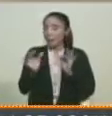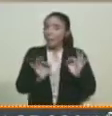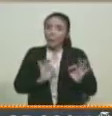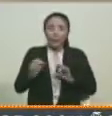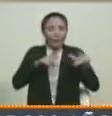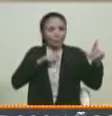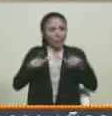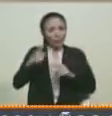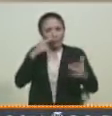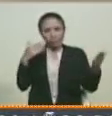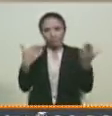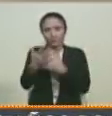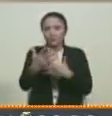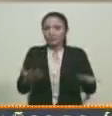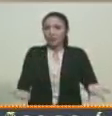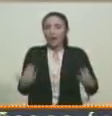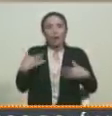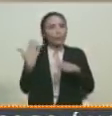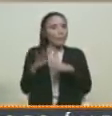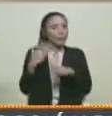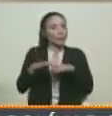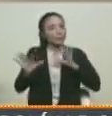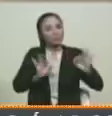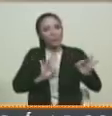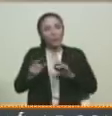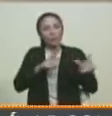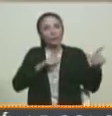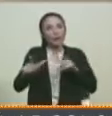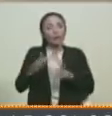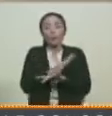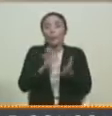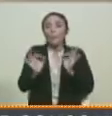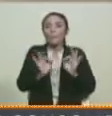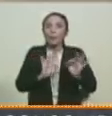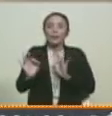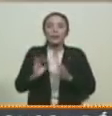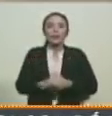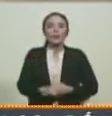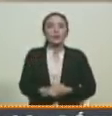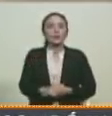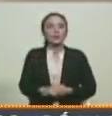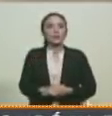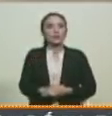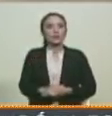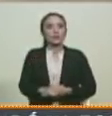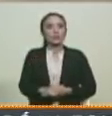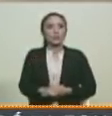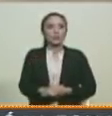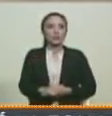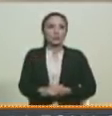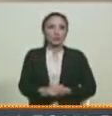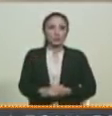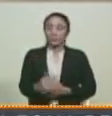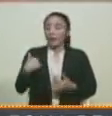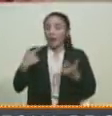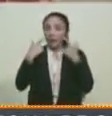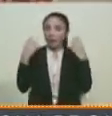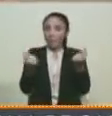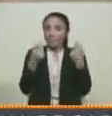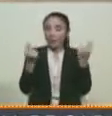venga. Venga de donde venga y como venga, estamos preparados. Y este pueblo está alerta para